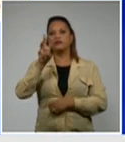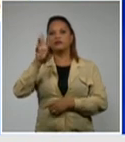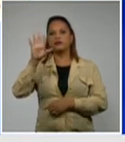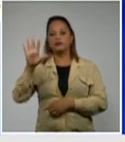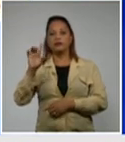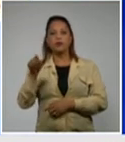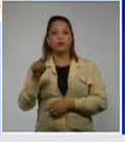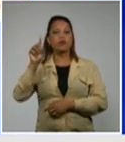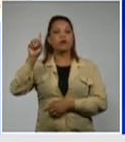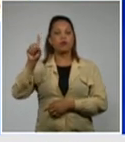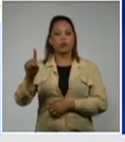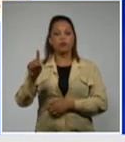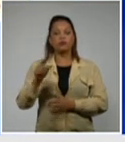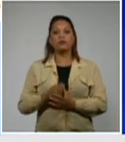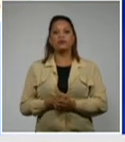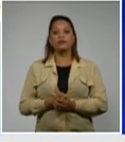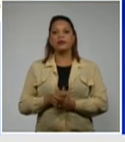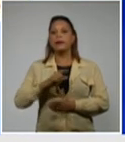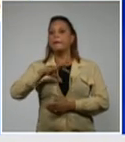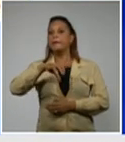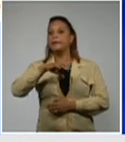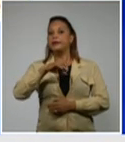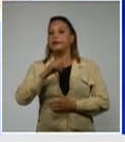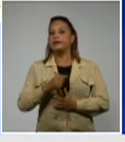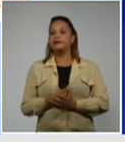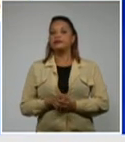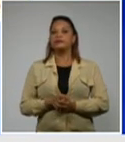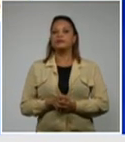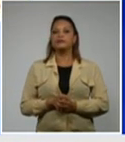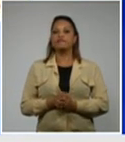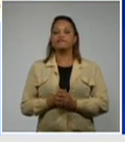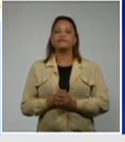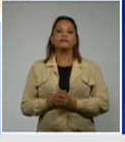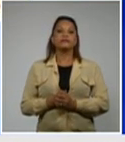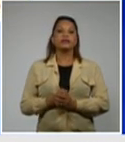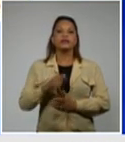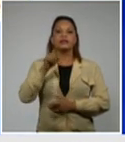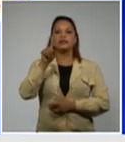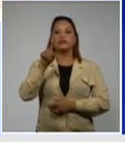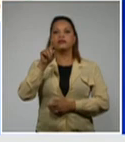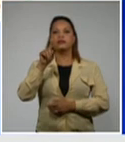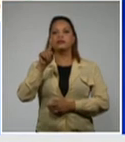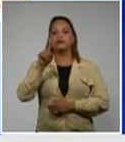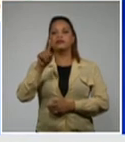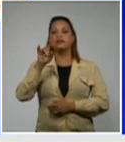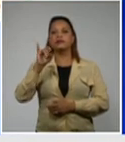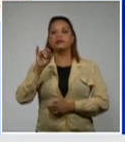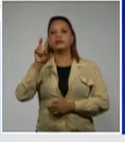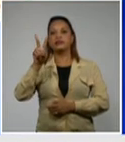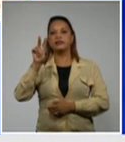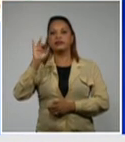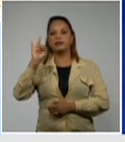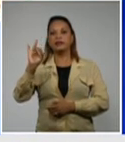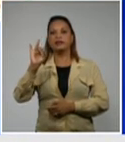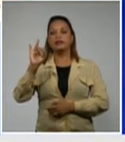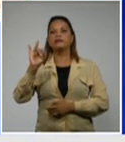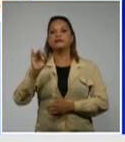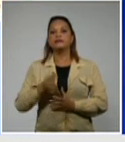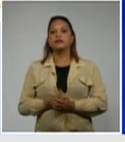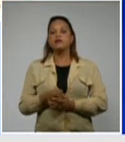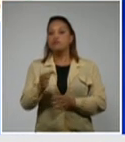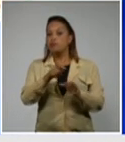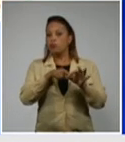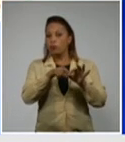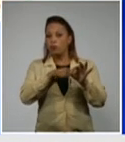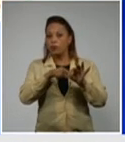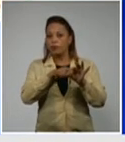135,1, Pinar, discreto aumento, 117,8, y el municipio especial Isla de la